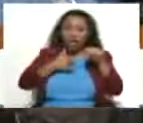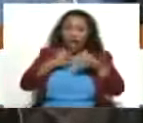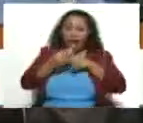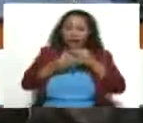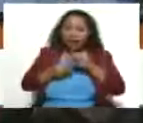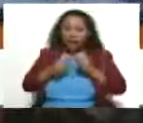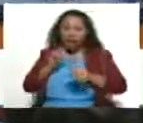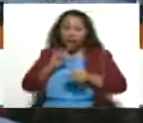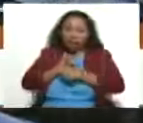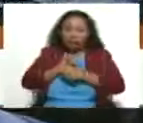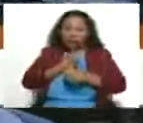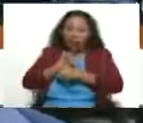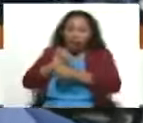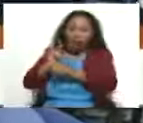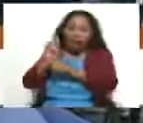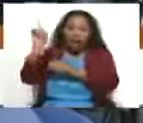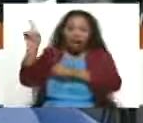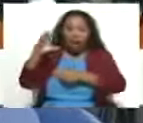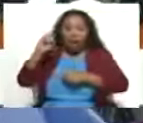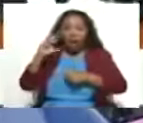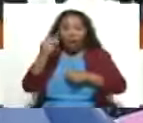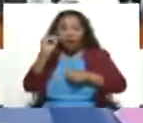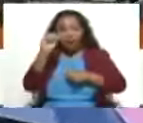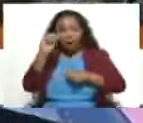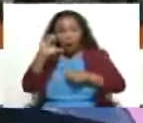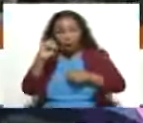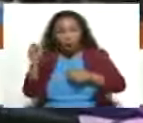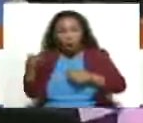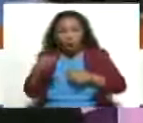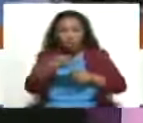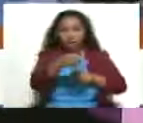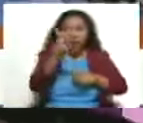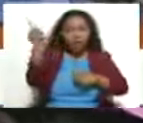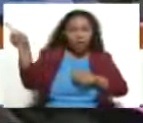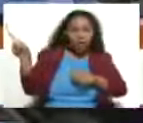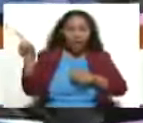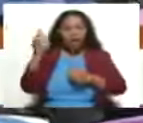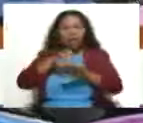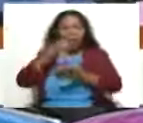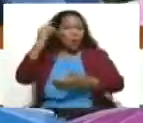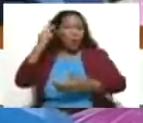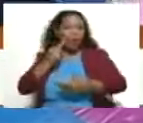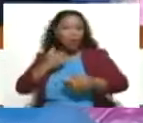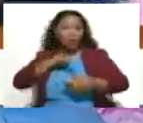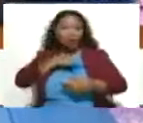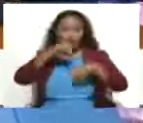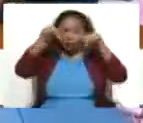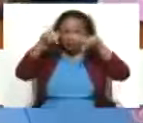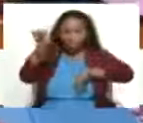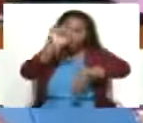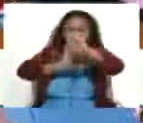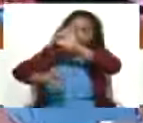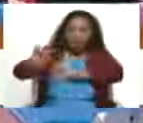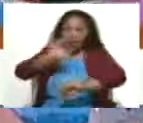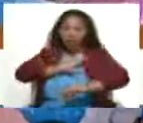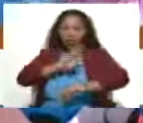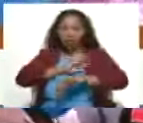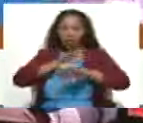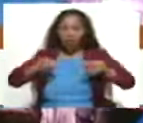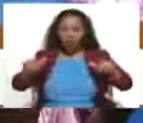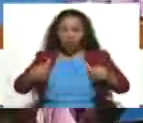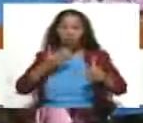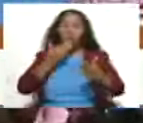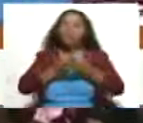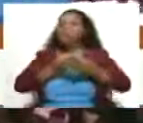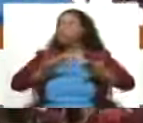querido poner en nuestro Orinoco, en el Océano Atlántico. Aquí estamos para defender ese territorio que permitirá